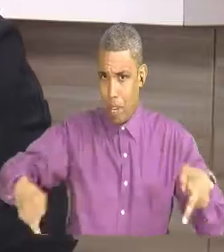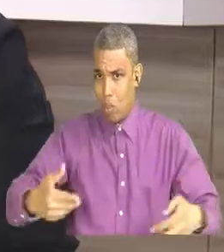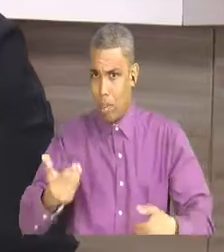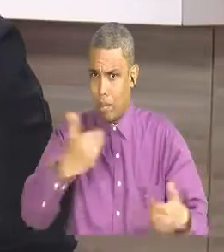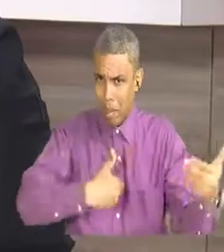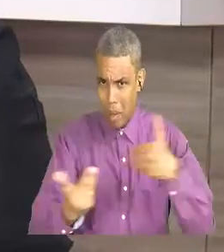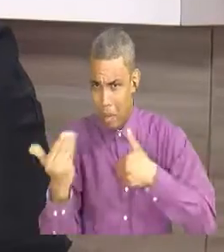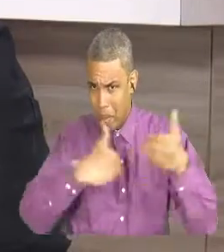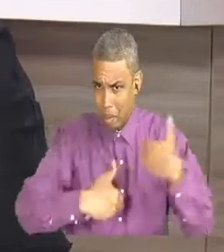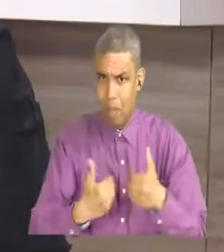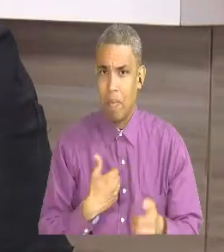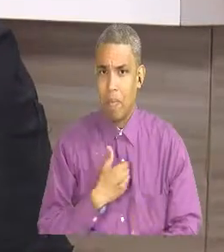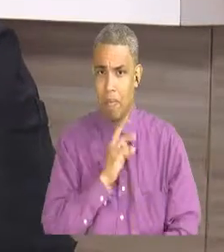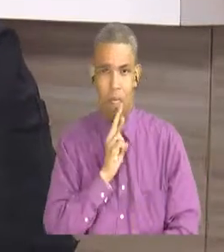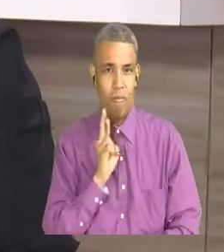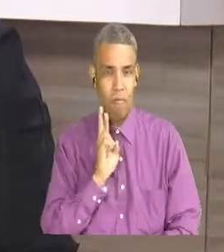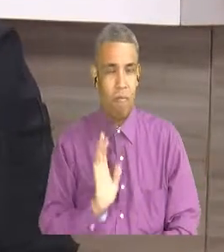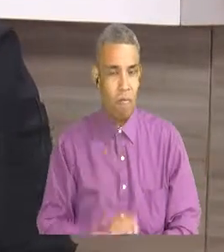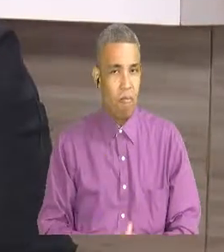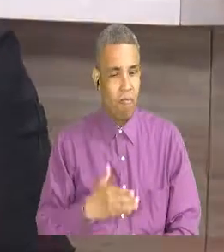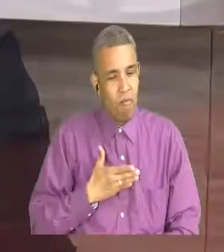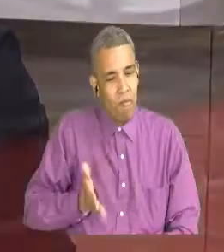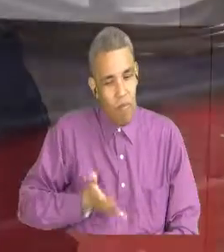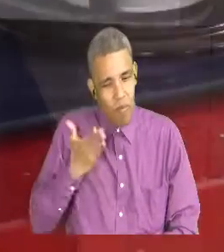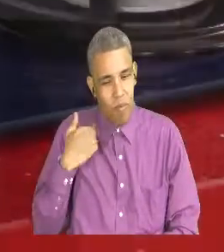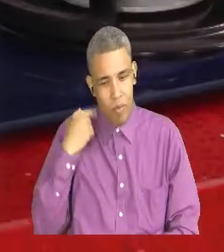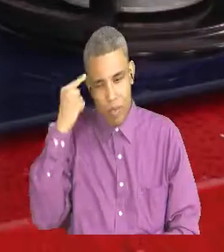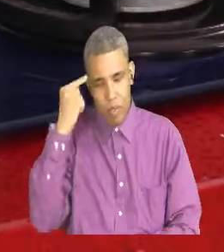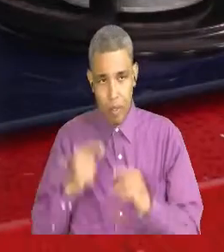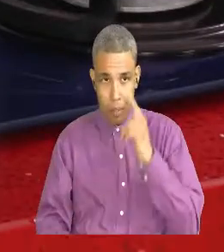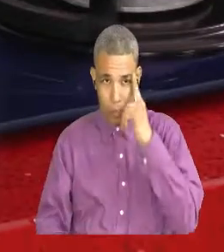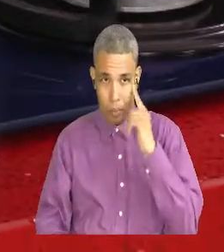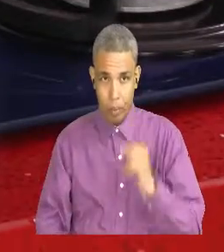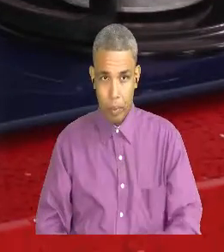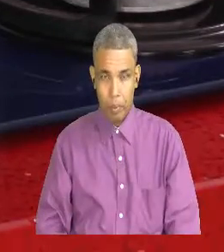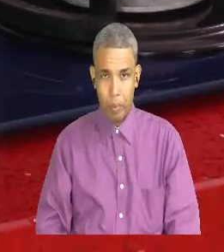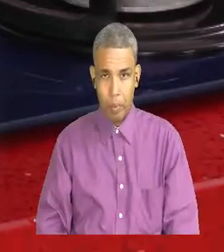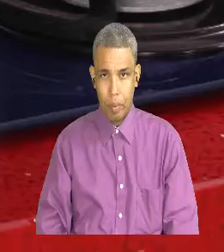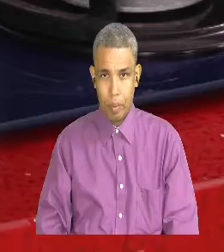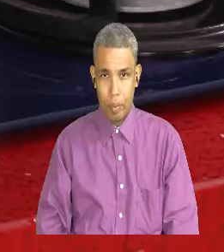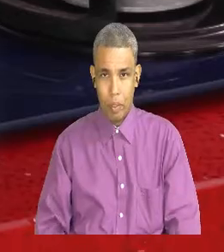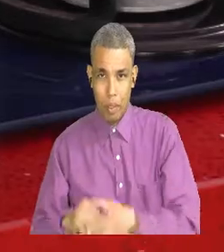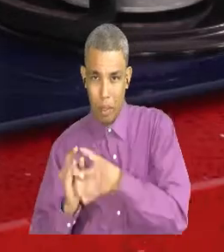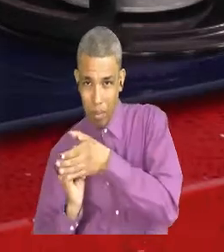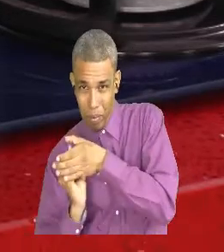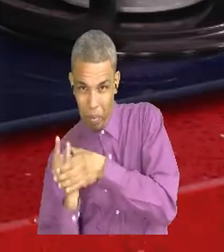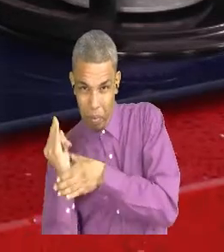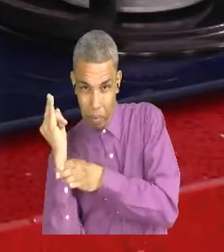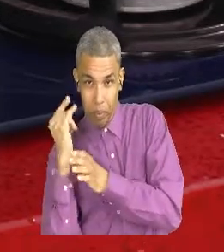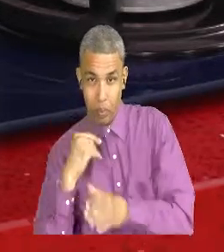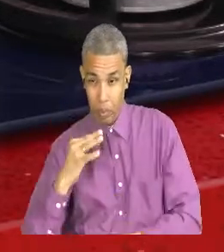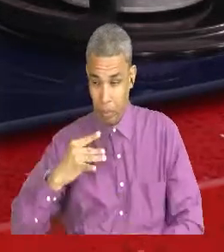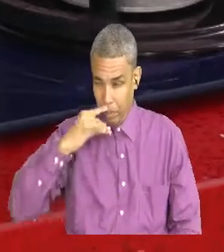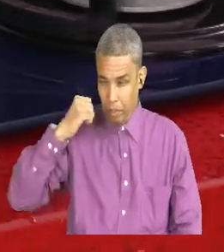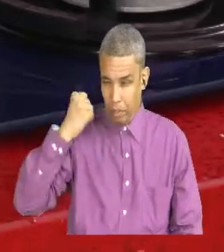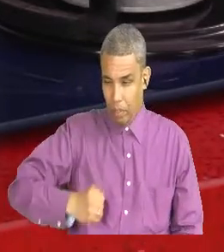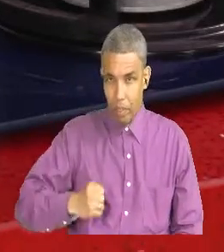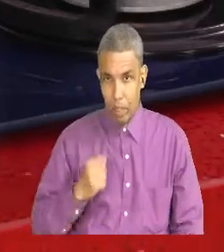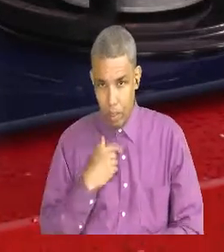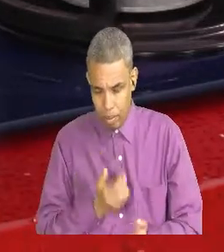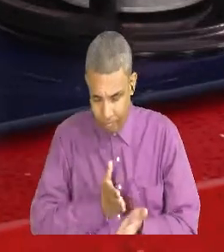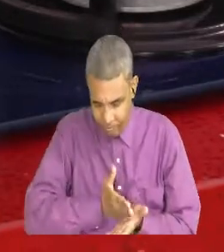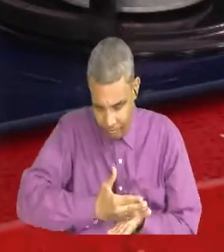consumen nuestros productos. Bueno, Sergio va a hacer el corte de su cilantro, ese cilantro. Sí, el cilantro para adicionar a la salsa ya. Perfecto. Que va a estar.